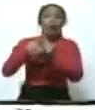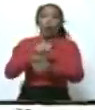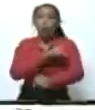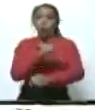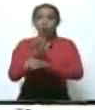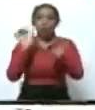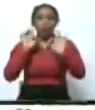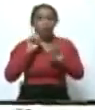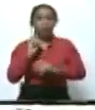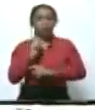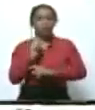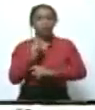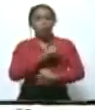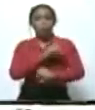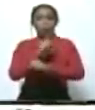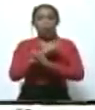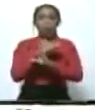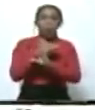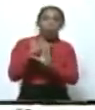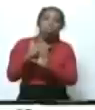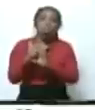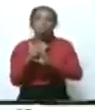tarea. O las cumple a medias.